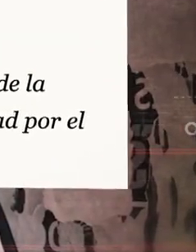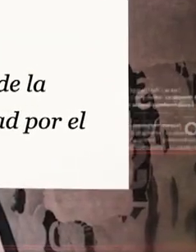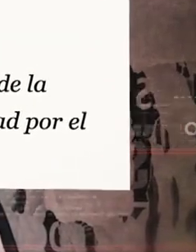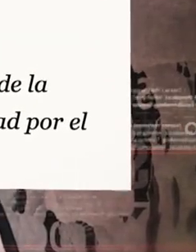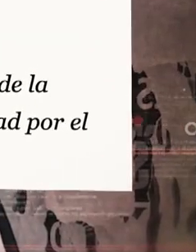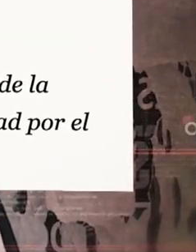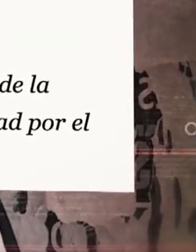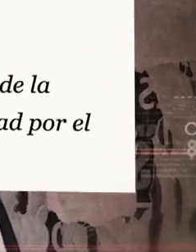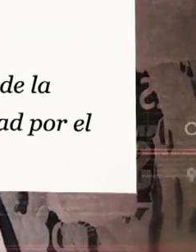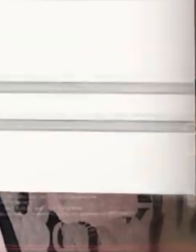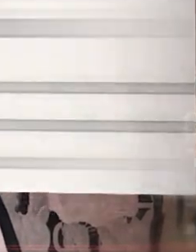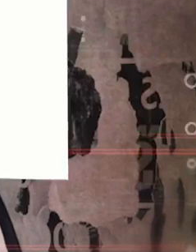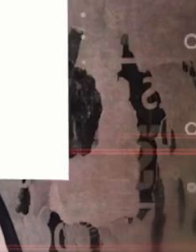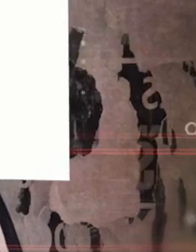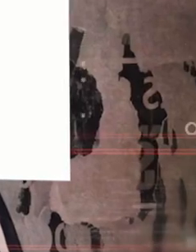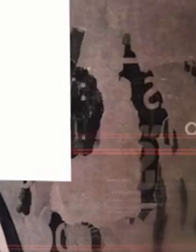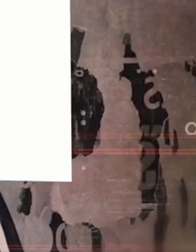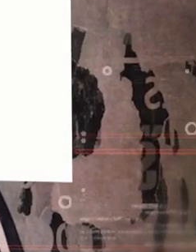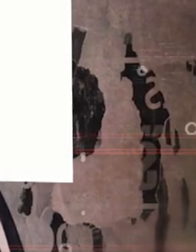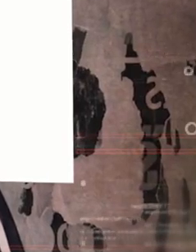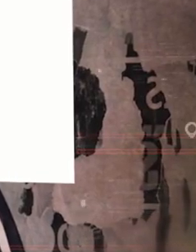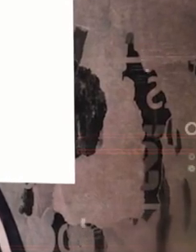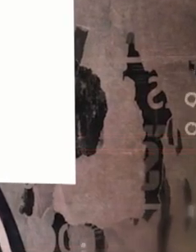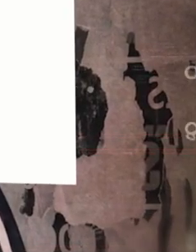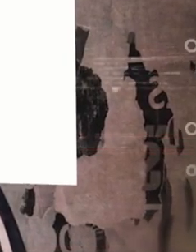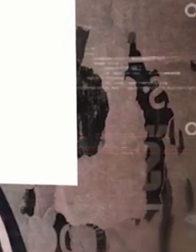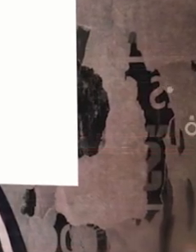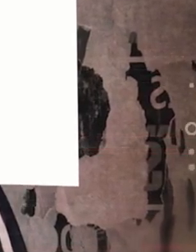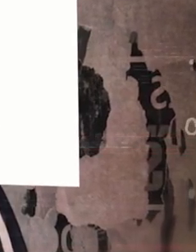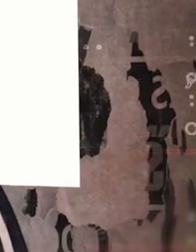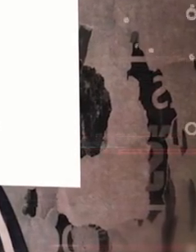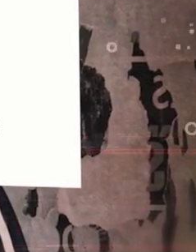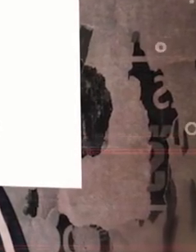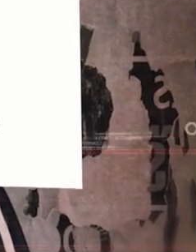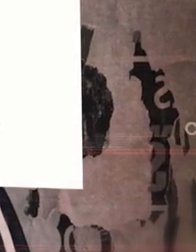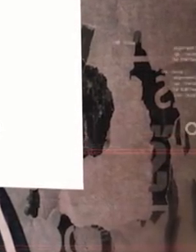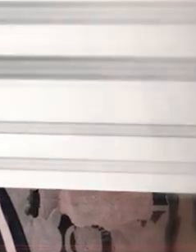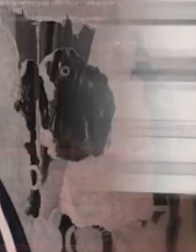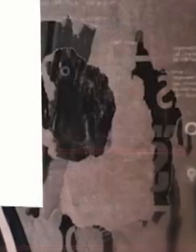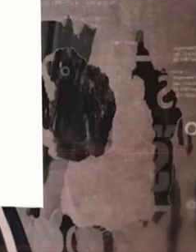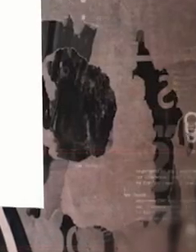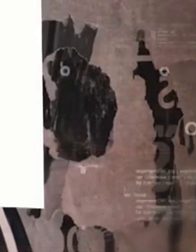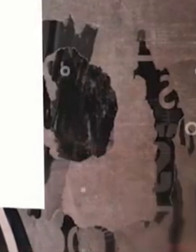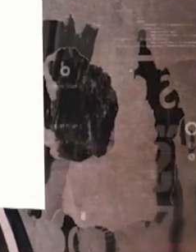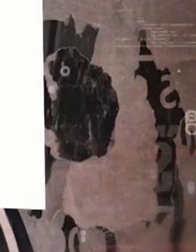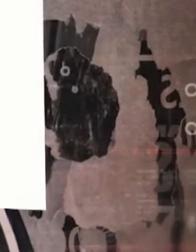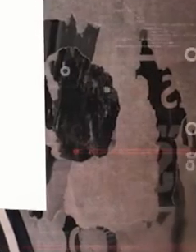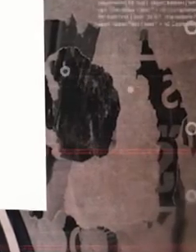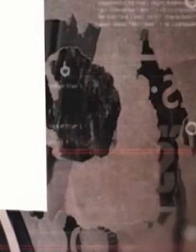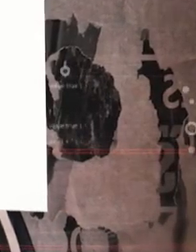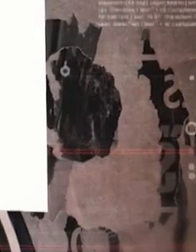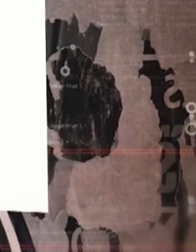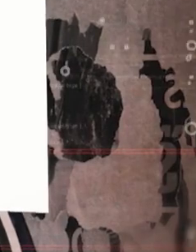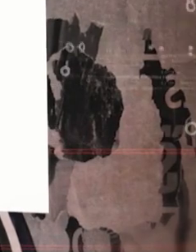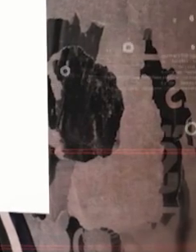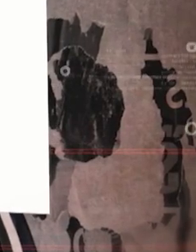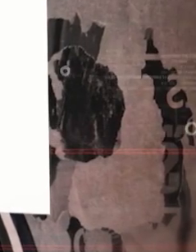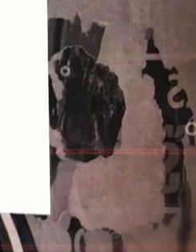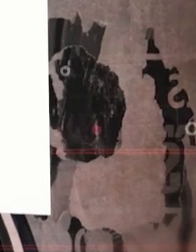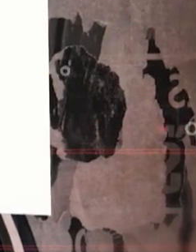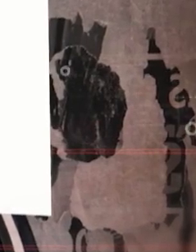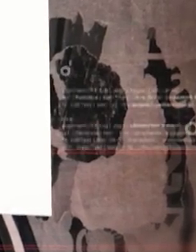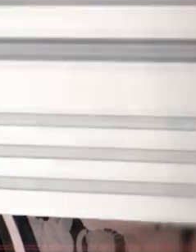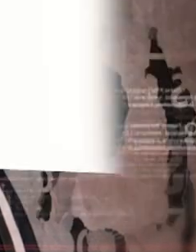de 2022, un juez retiró la medida cautelar contra el exdirector de Pemex por el caso Agronitrogenados.